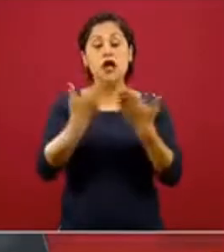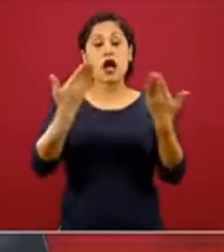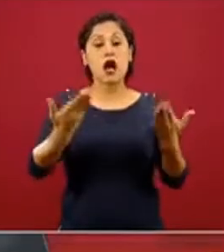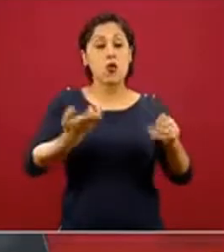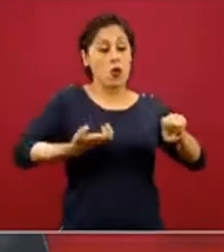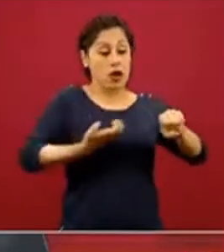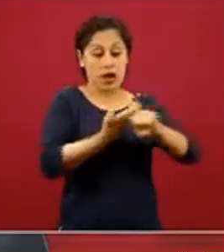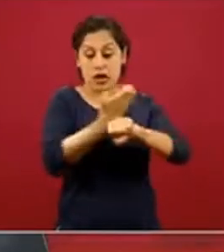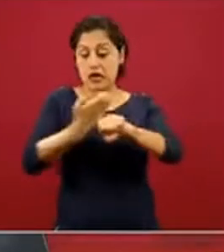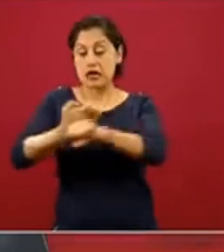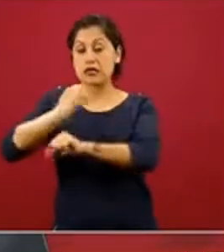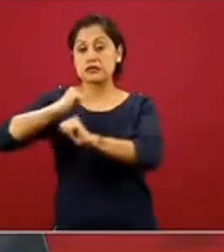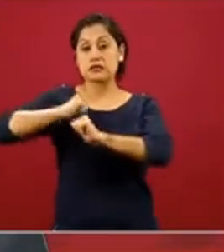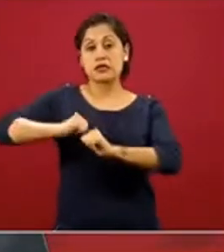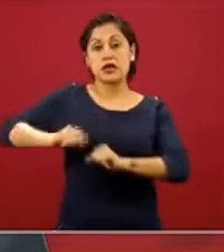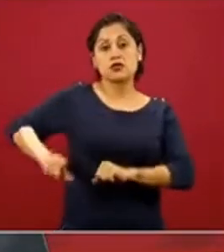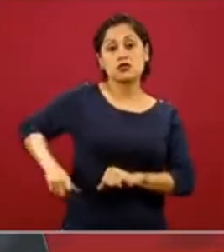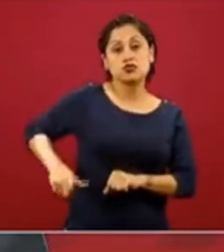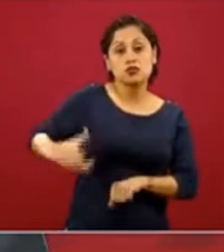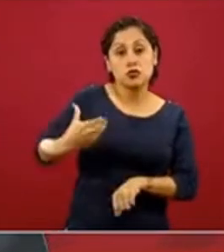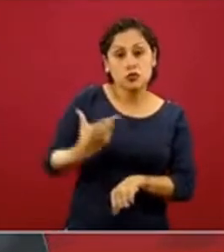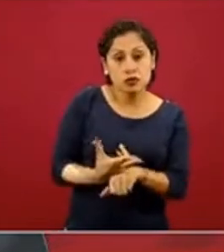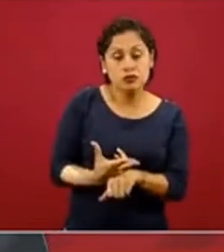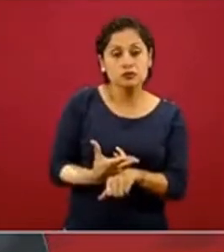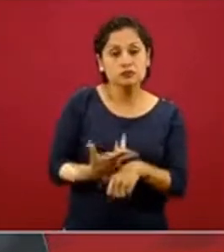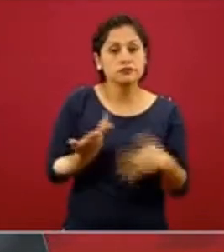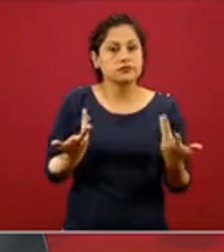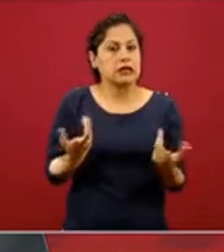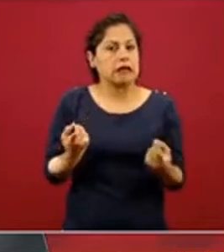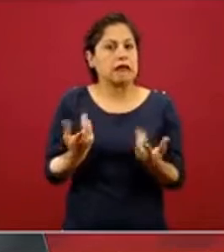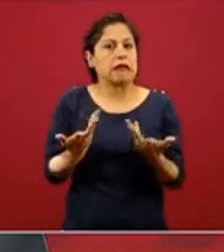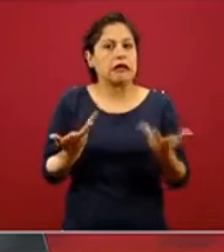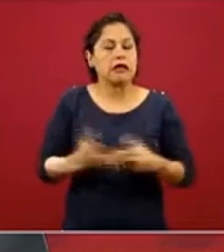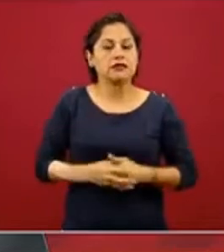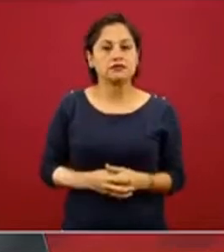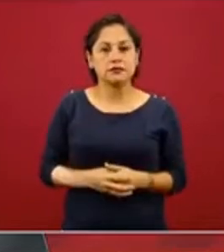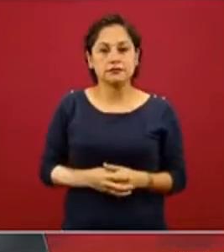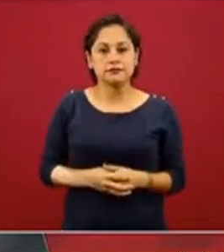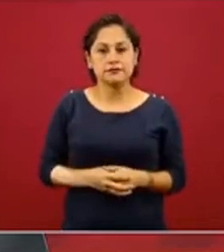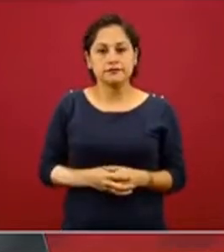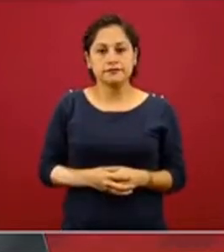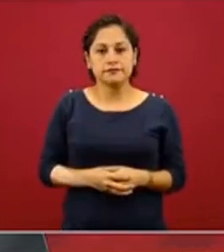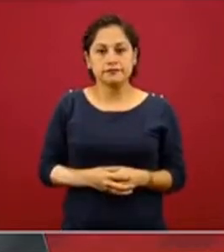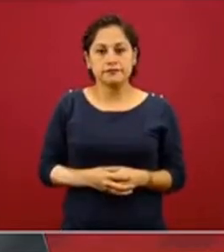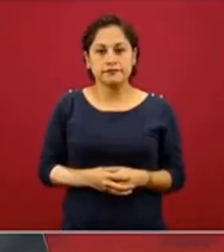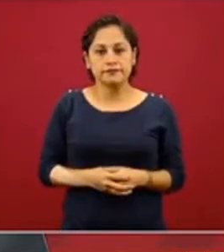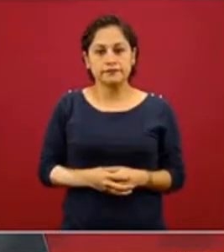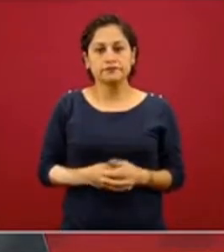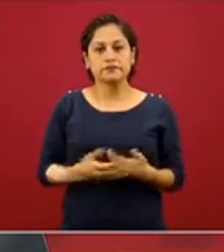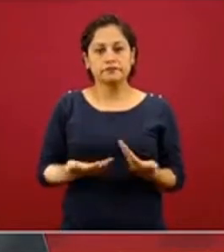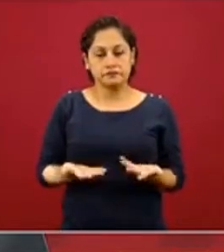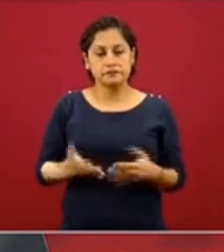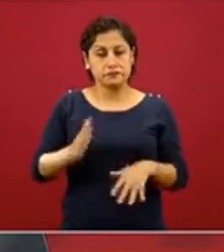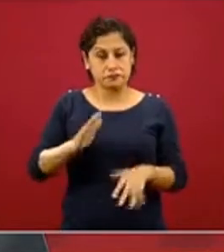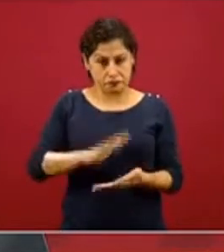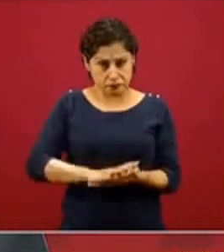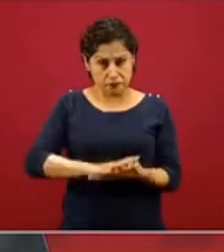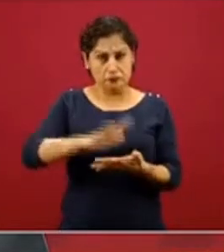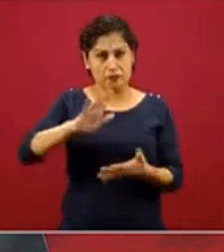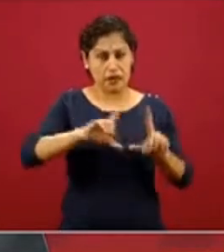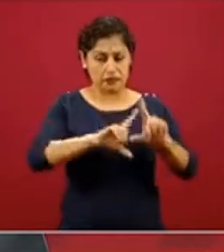pregunta, me parece que en su mayoría han tenido una